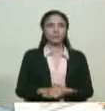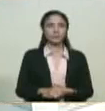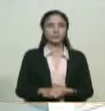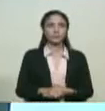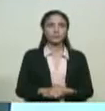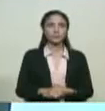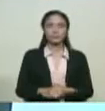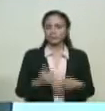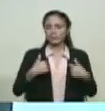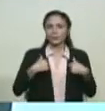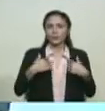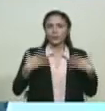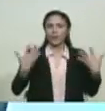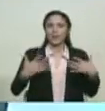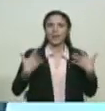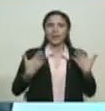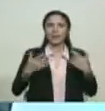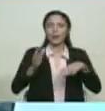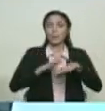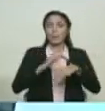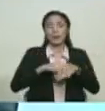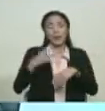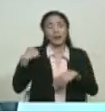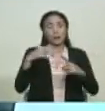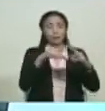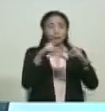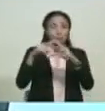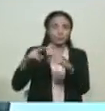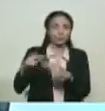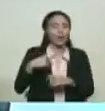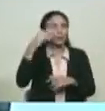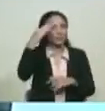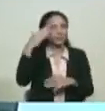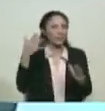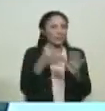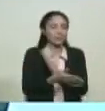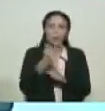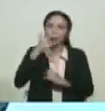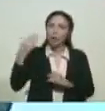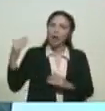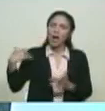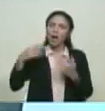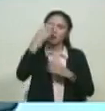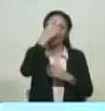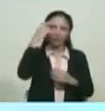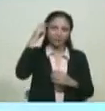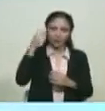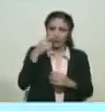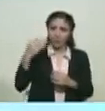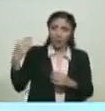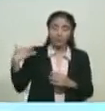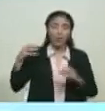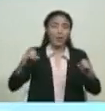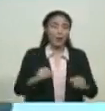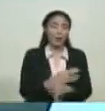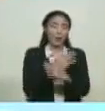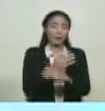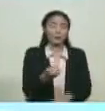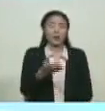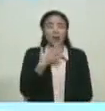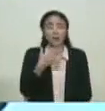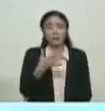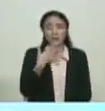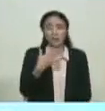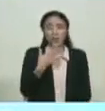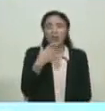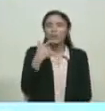Yo me emociono mucho porque yo conozco esos escenarios. Y me tocó como canciller estar en batallas ahí. Mira, la OEA es la cosa más aburrida que hay. Yo le estaba